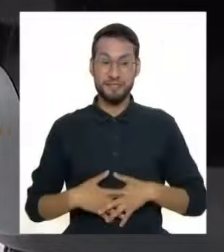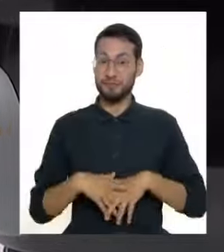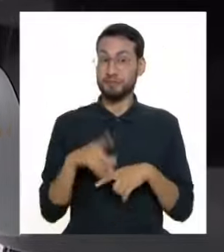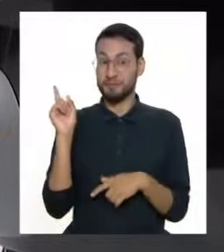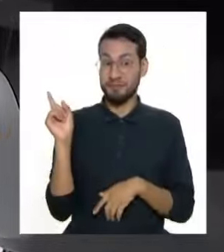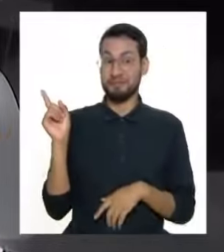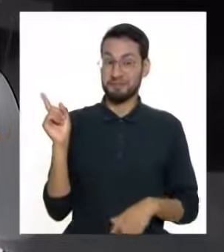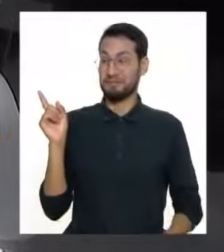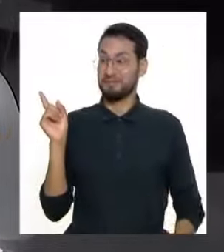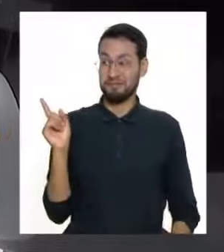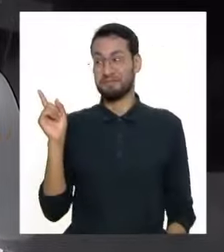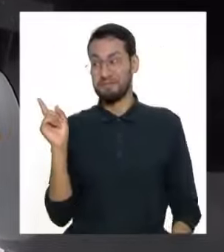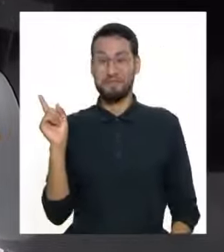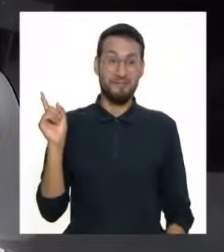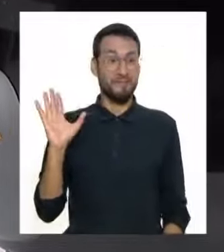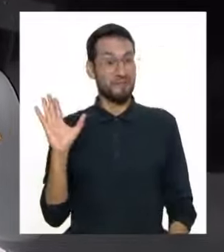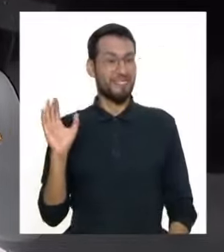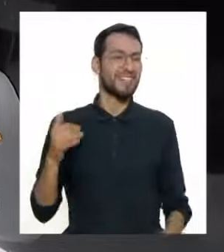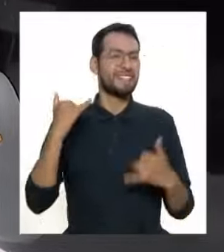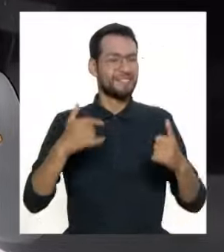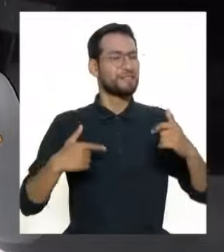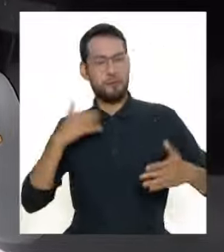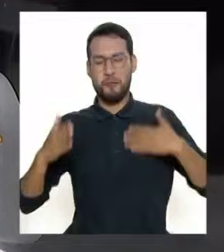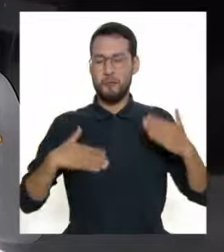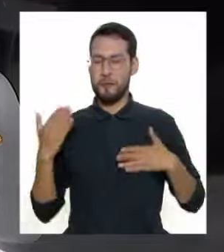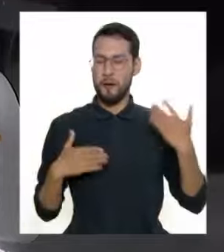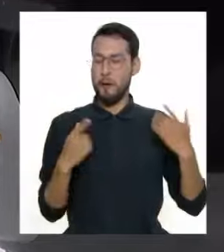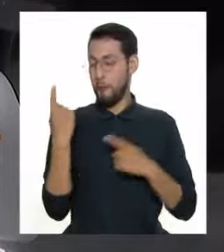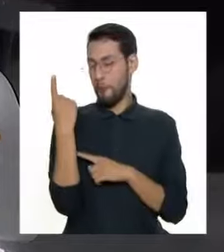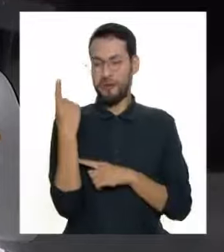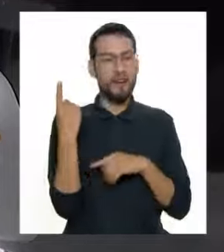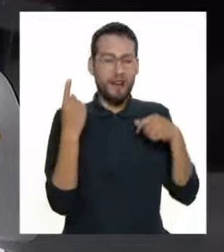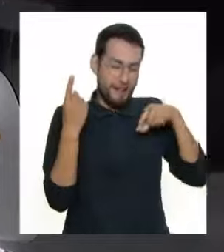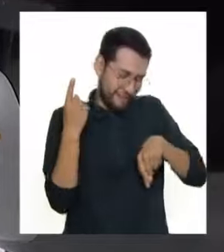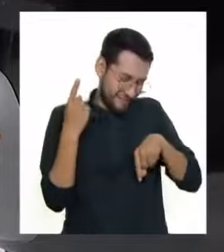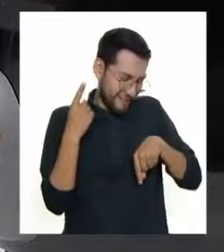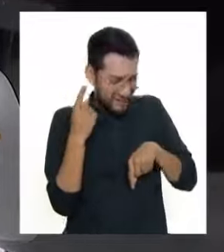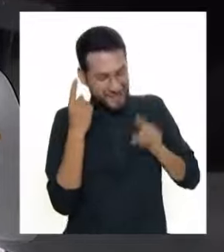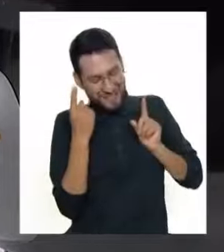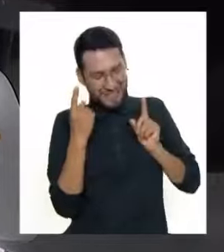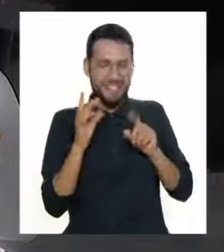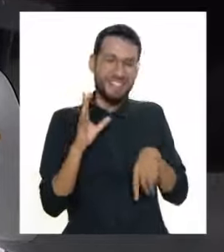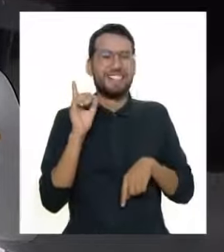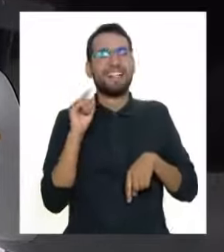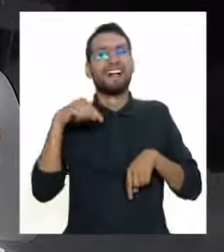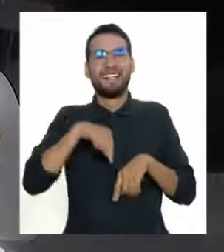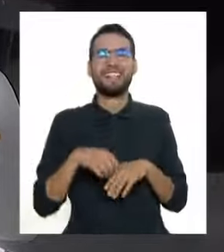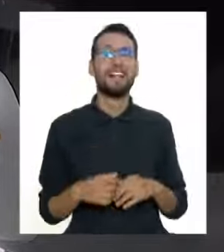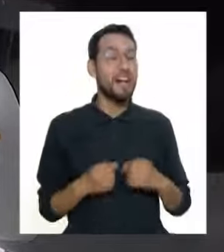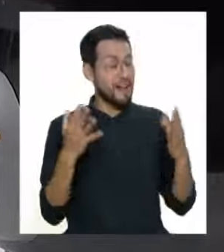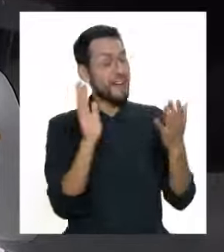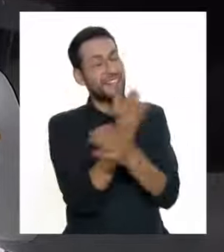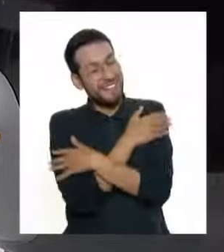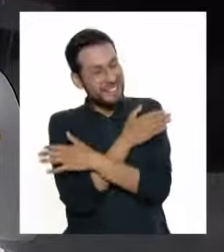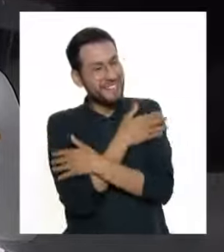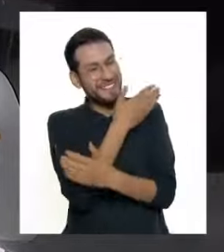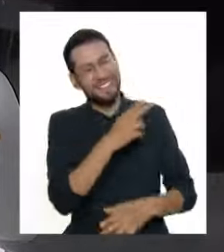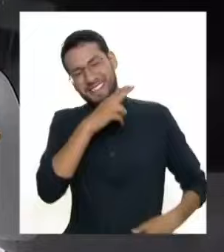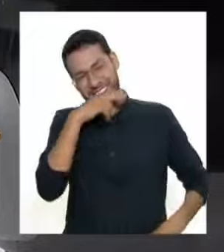¡Eso, eso! Estoy tan feliz que salto en una pata, porque la otra pata la tengo acá. ¡Qué lindo! Oye, un abrazo a la